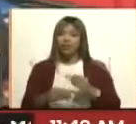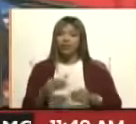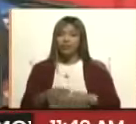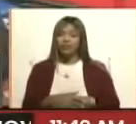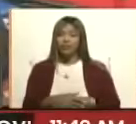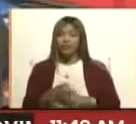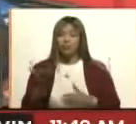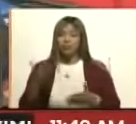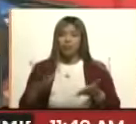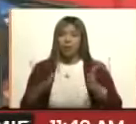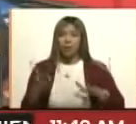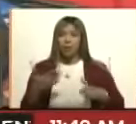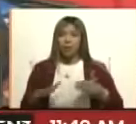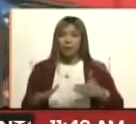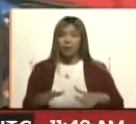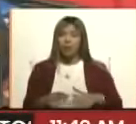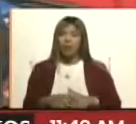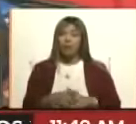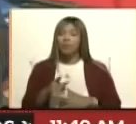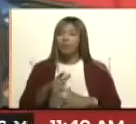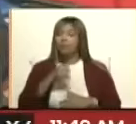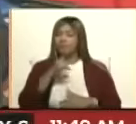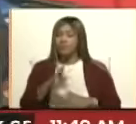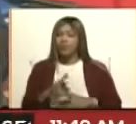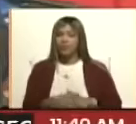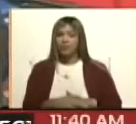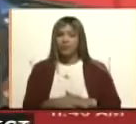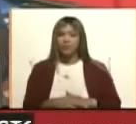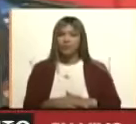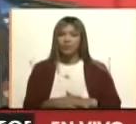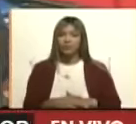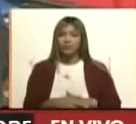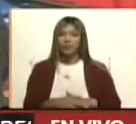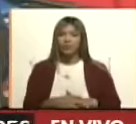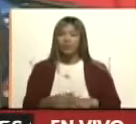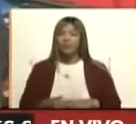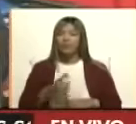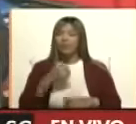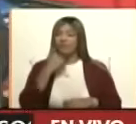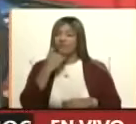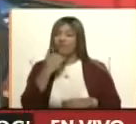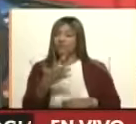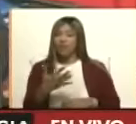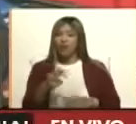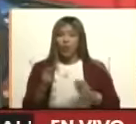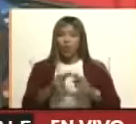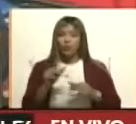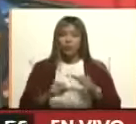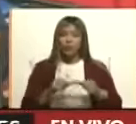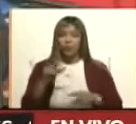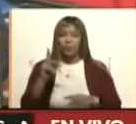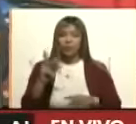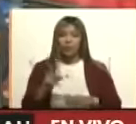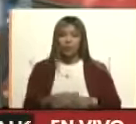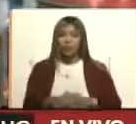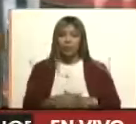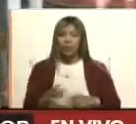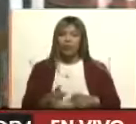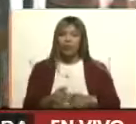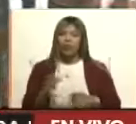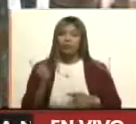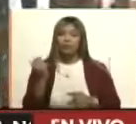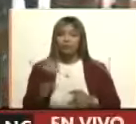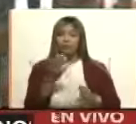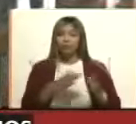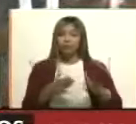en un genocidio, uno de los crímenes de lesa humanidad más espantosa que ha conocido el siglo XXI, como es la